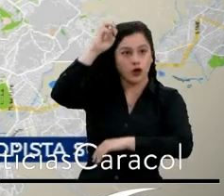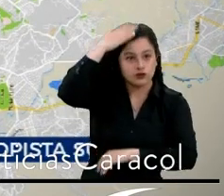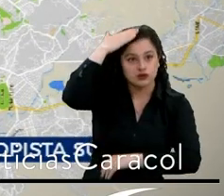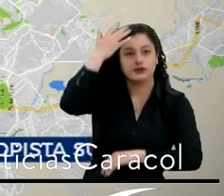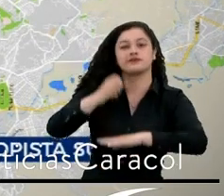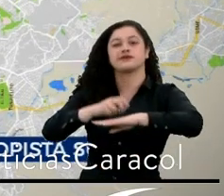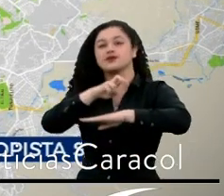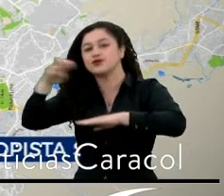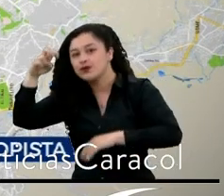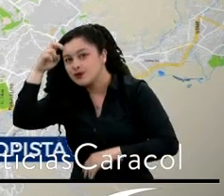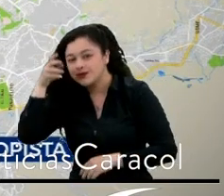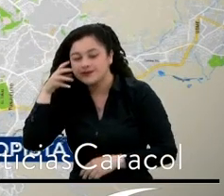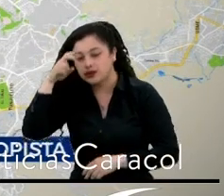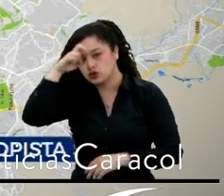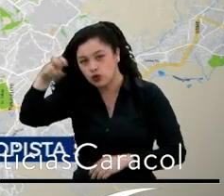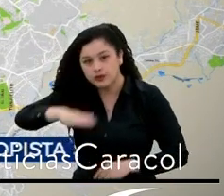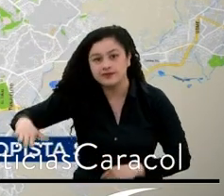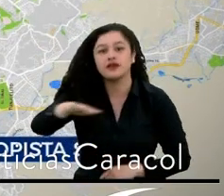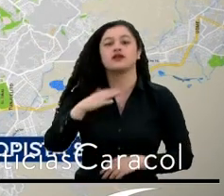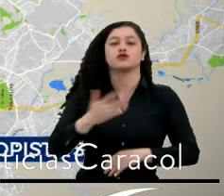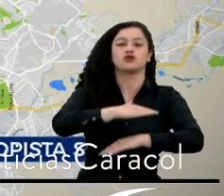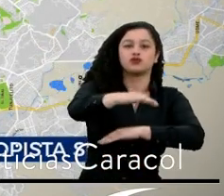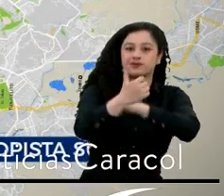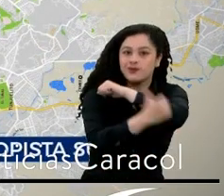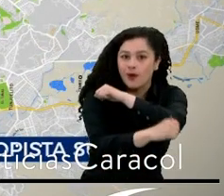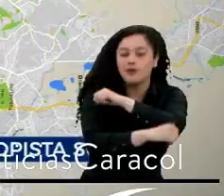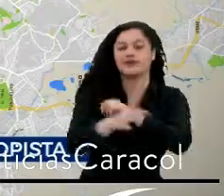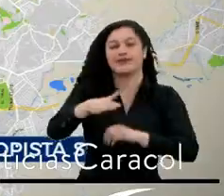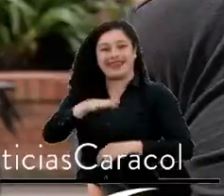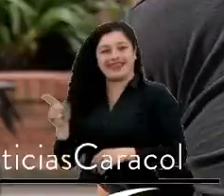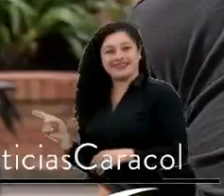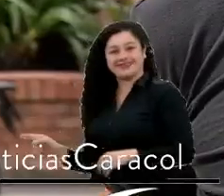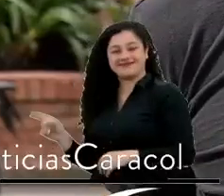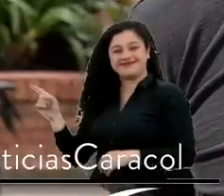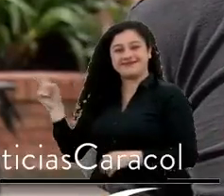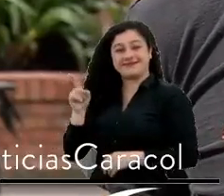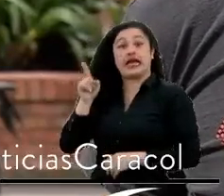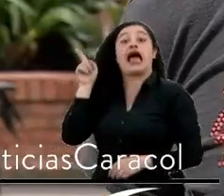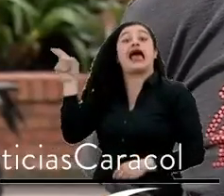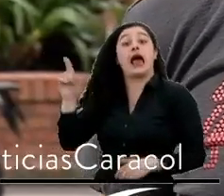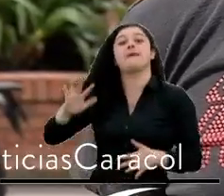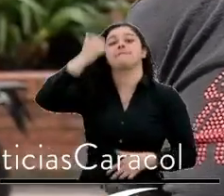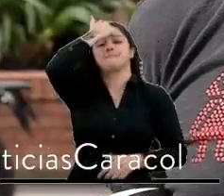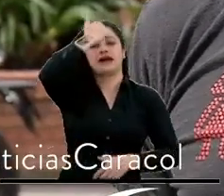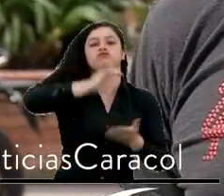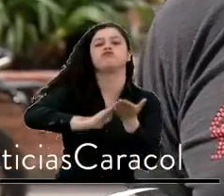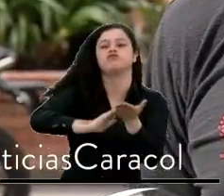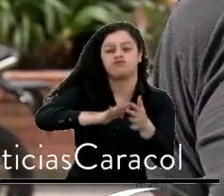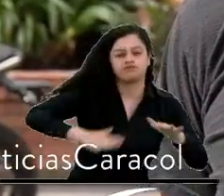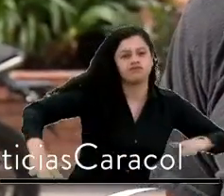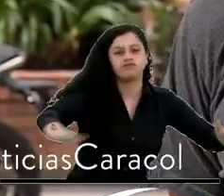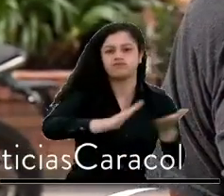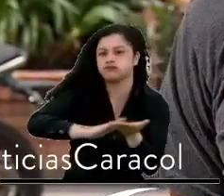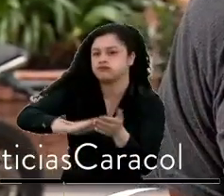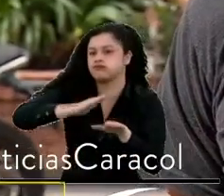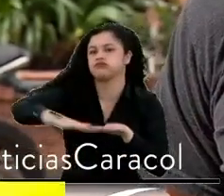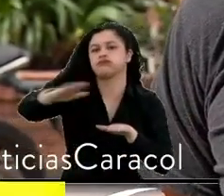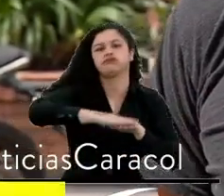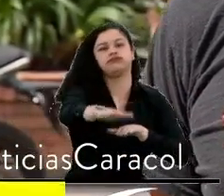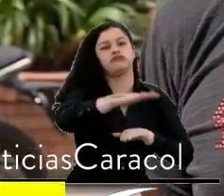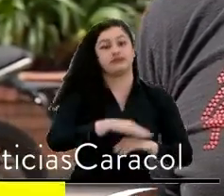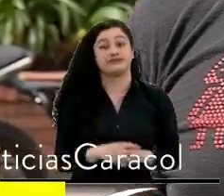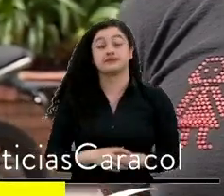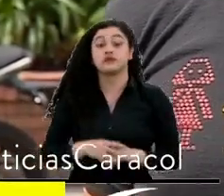carrera séptima, la avenida Boyacá y la avenida Ciudad de Cali. Dicho de otra manera, cuando regresen de